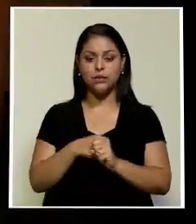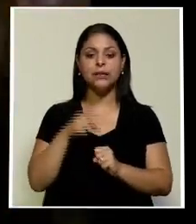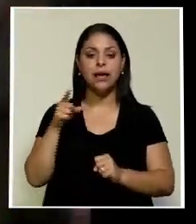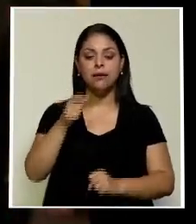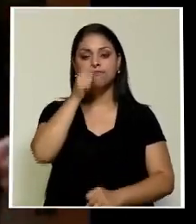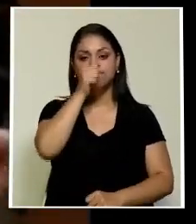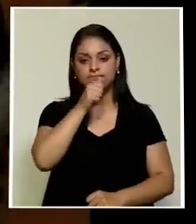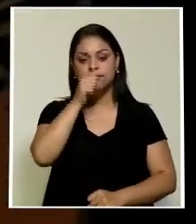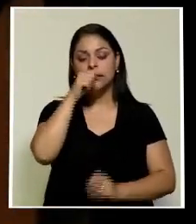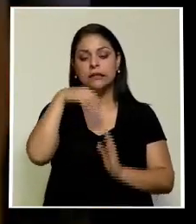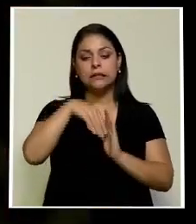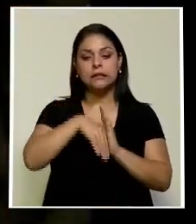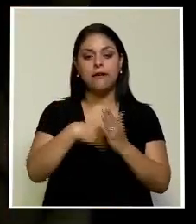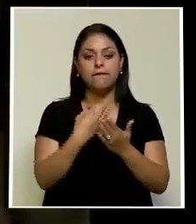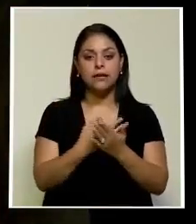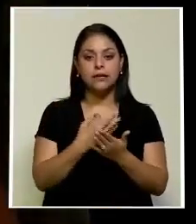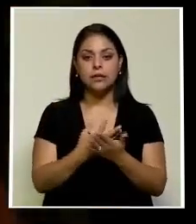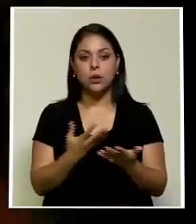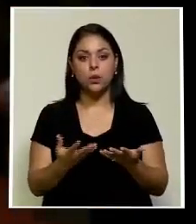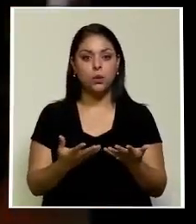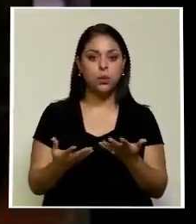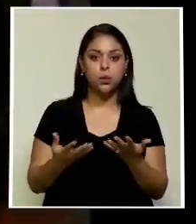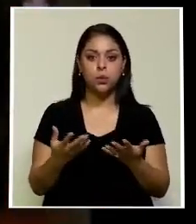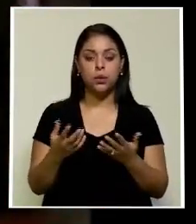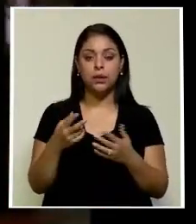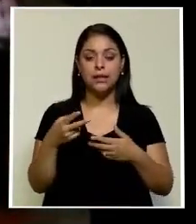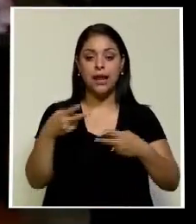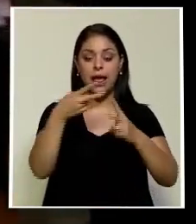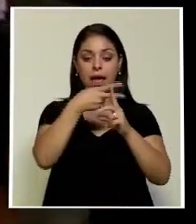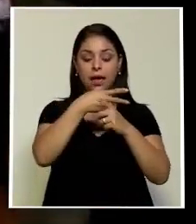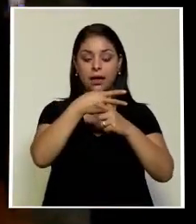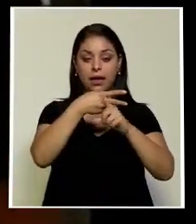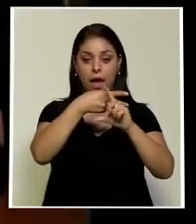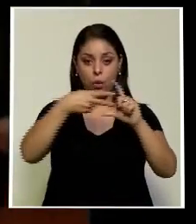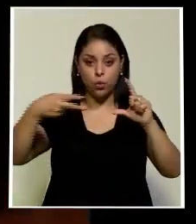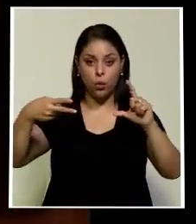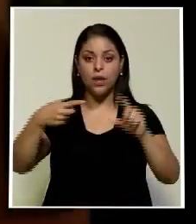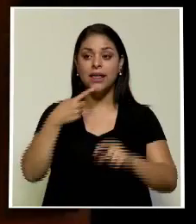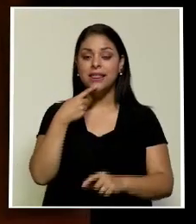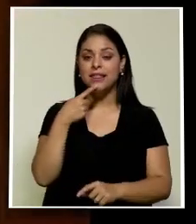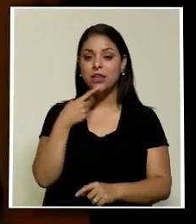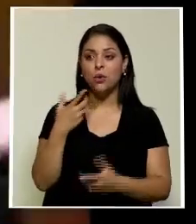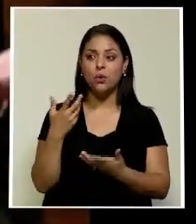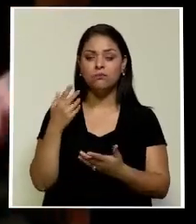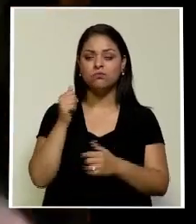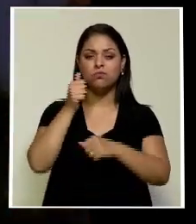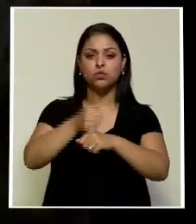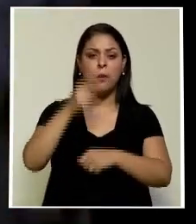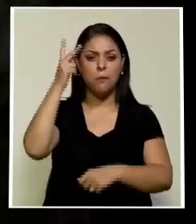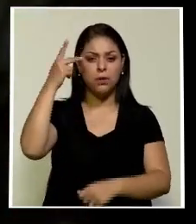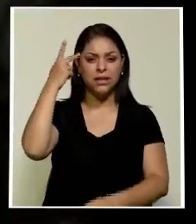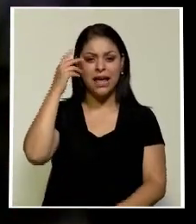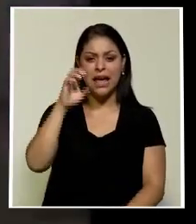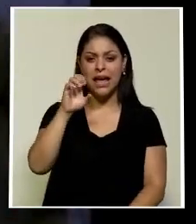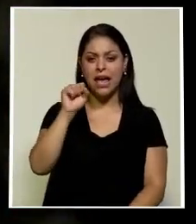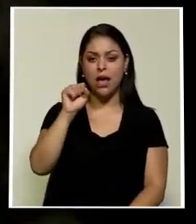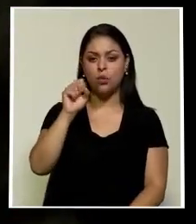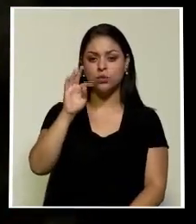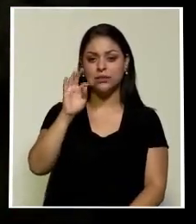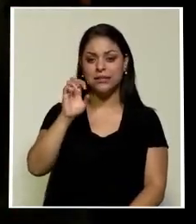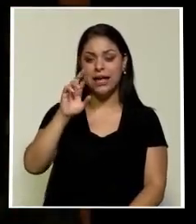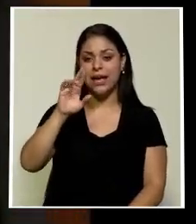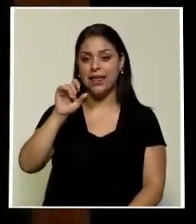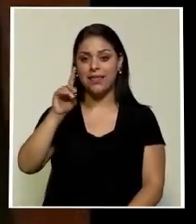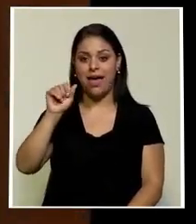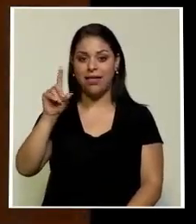crisis financiera que puso en apuros al euro. Entonces impuso una política de austeridad que no gustó nada en los países más afectados: